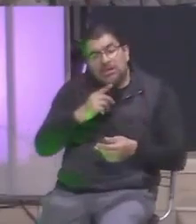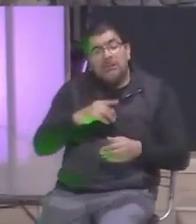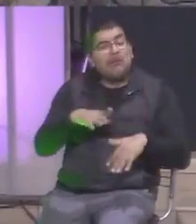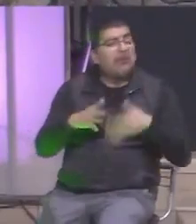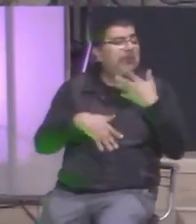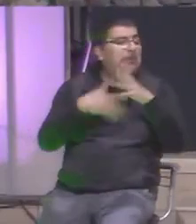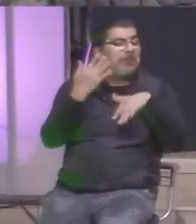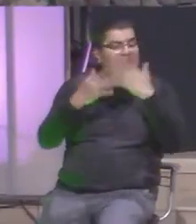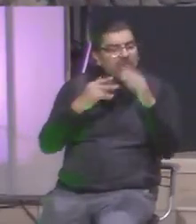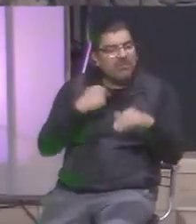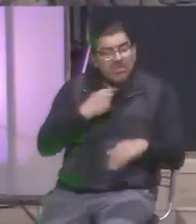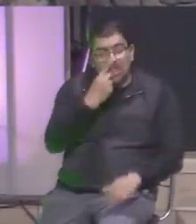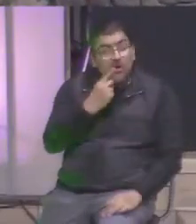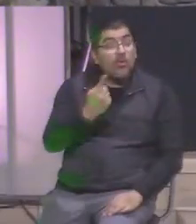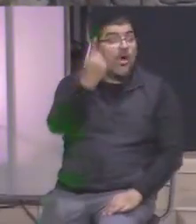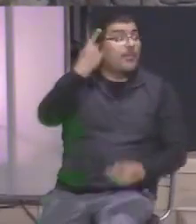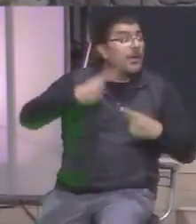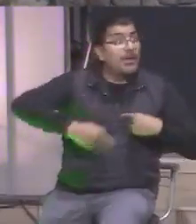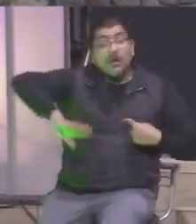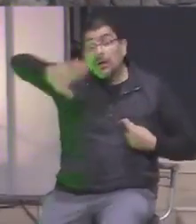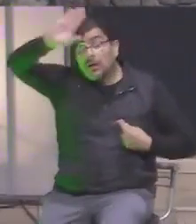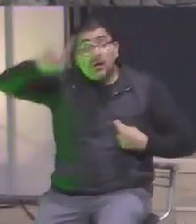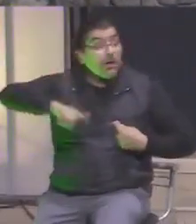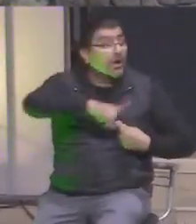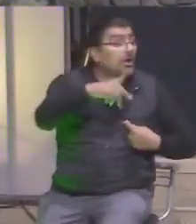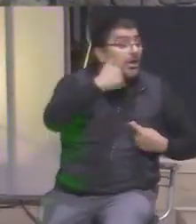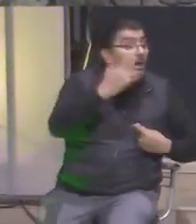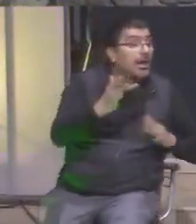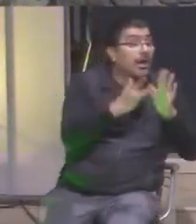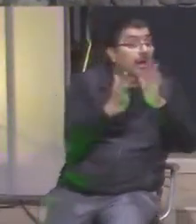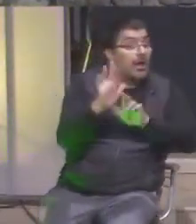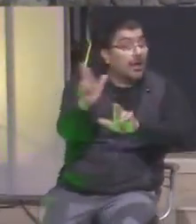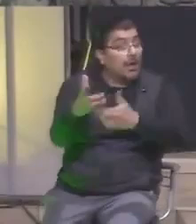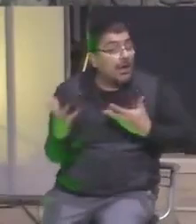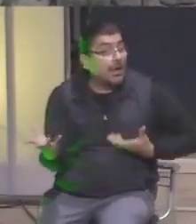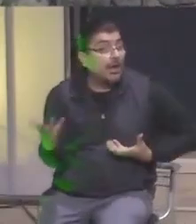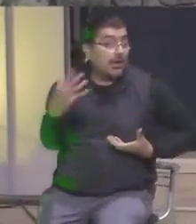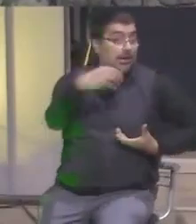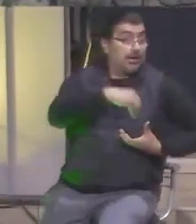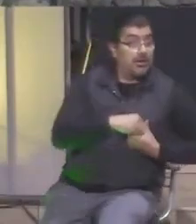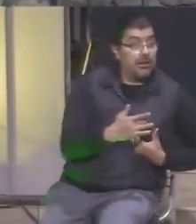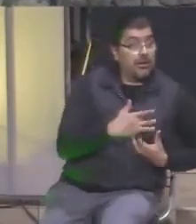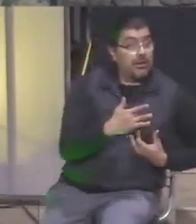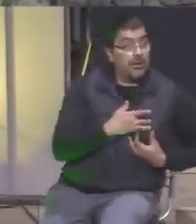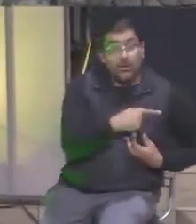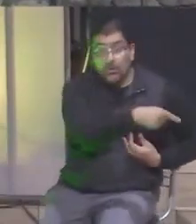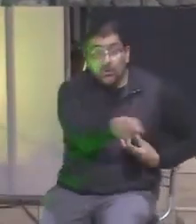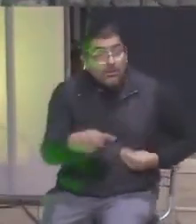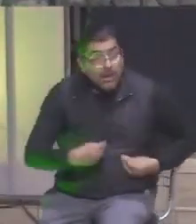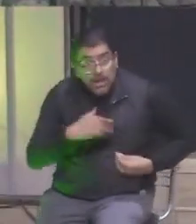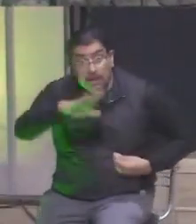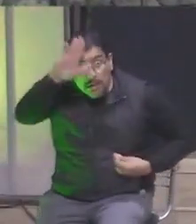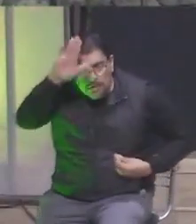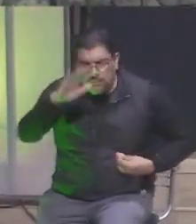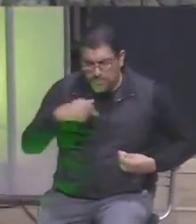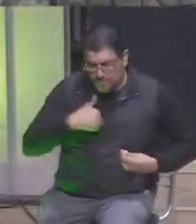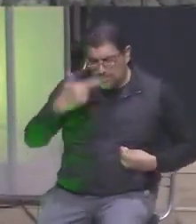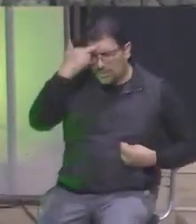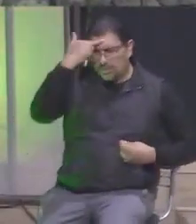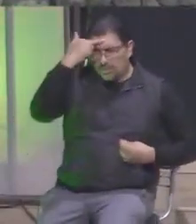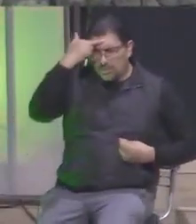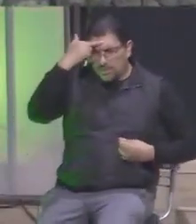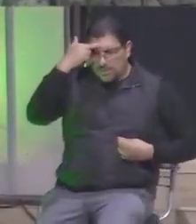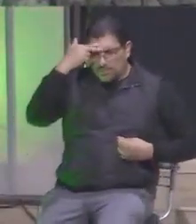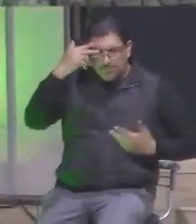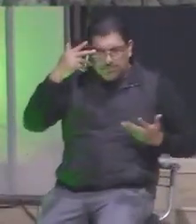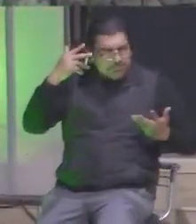aquí que quisiera meter a Dios en su vida yo me acuerdo que empecé a mirar para